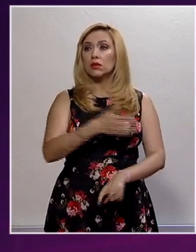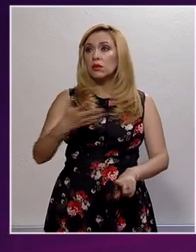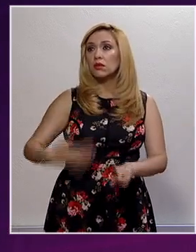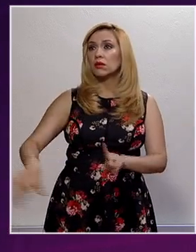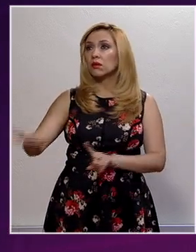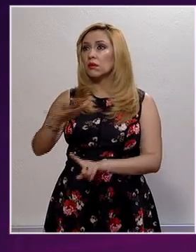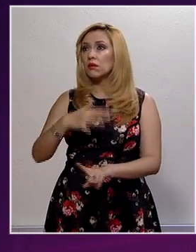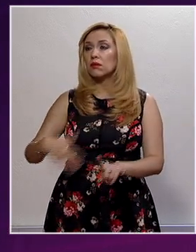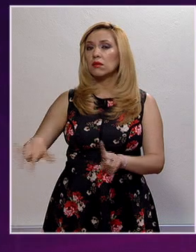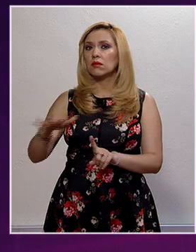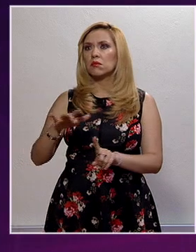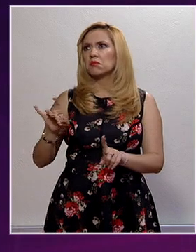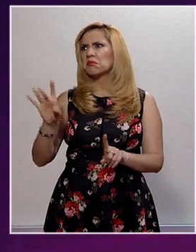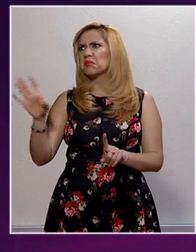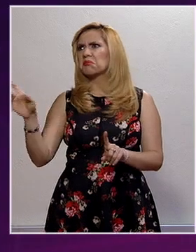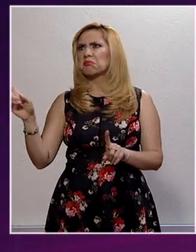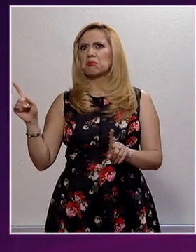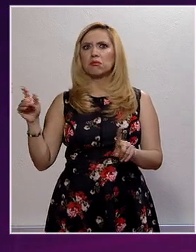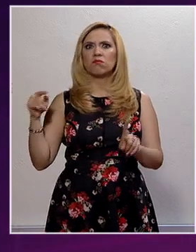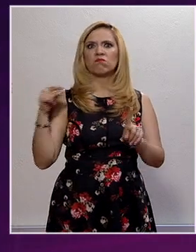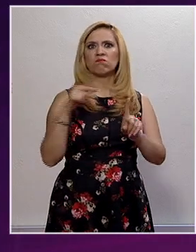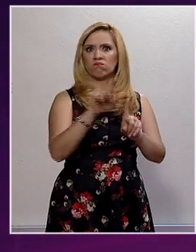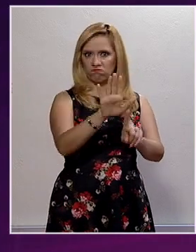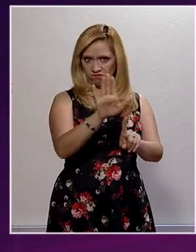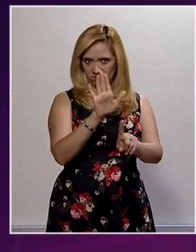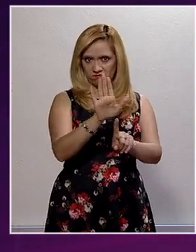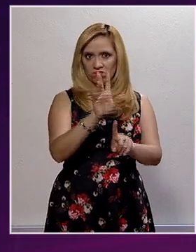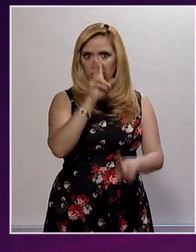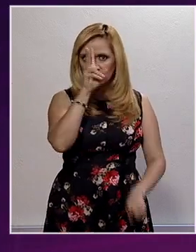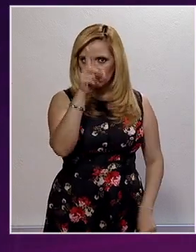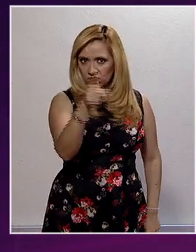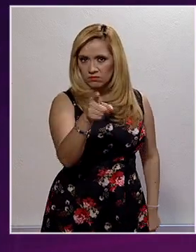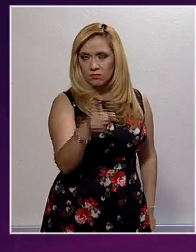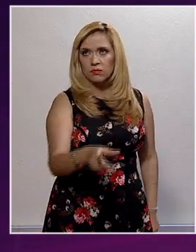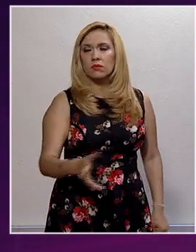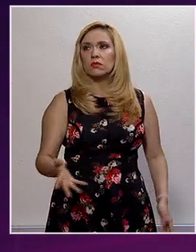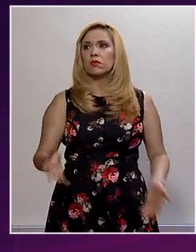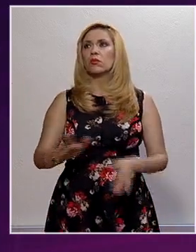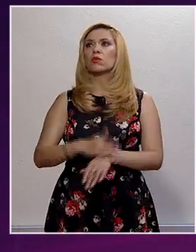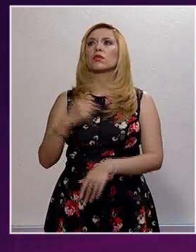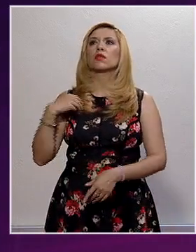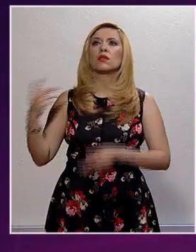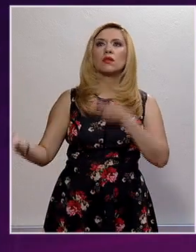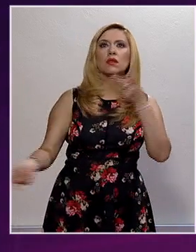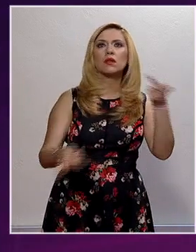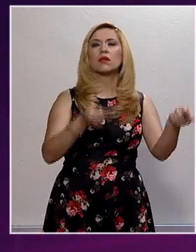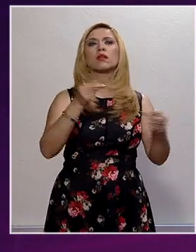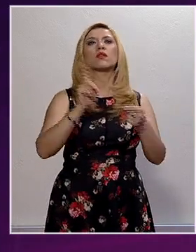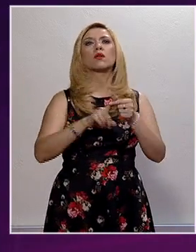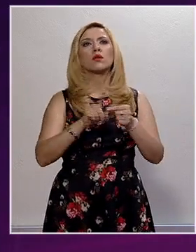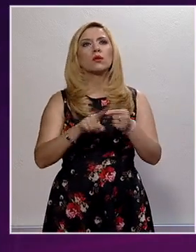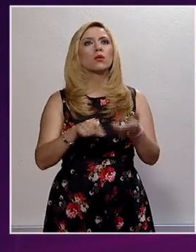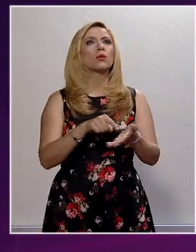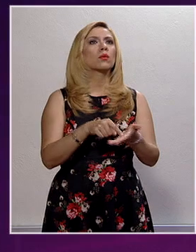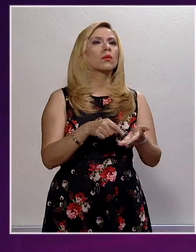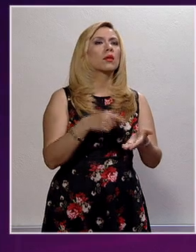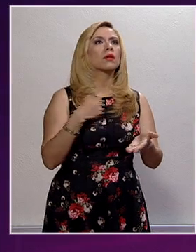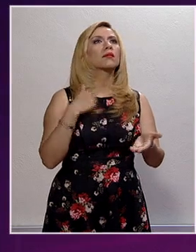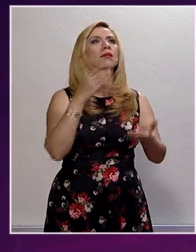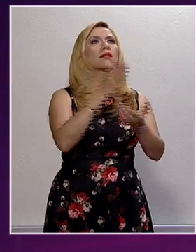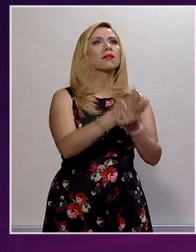búsquedas, las preguntas que hacen, los lugares a donde van para